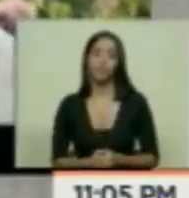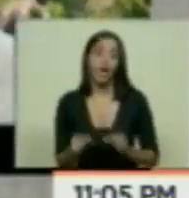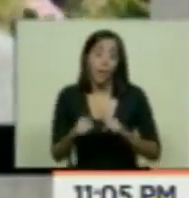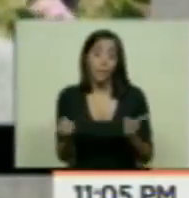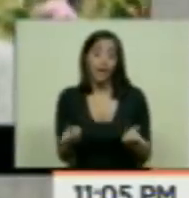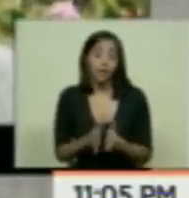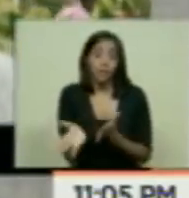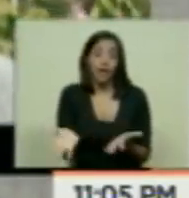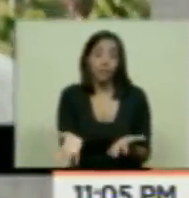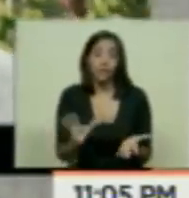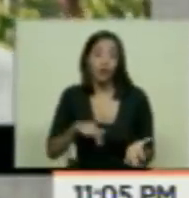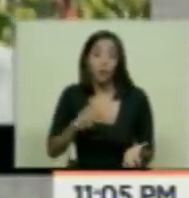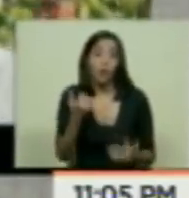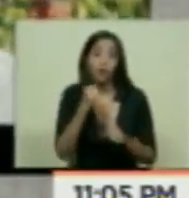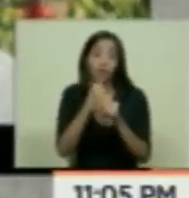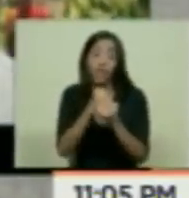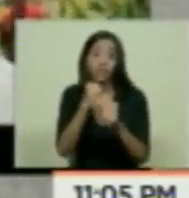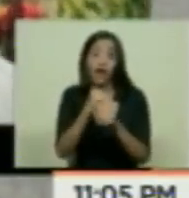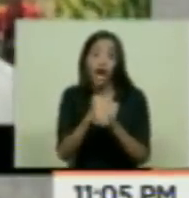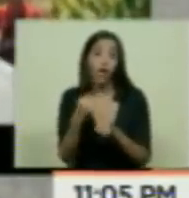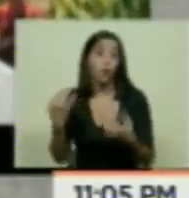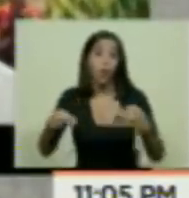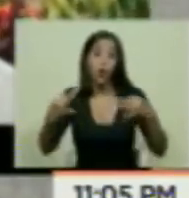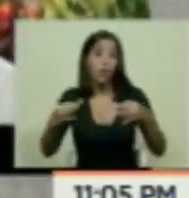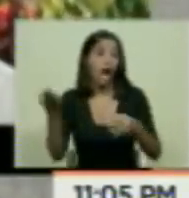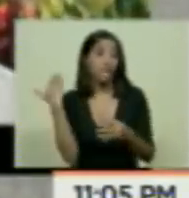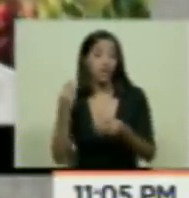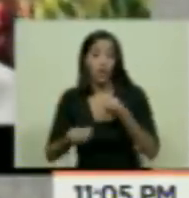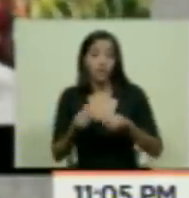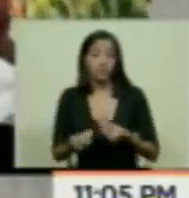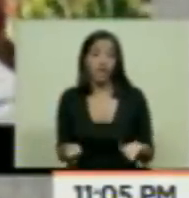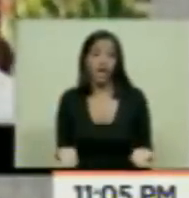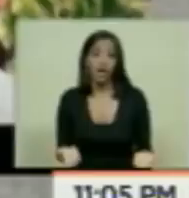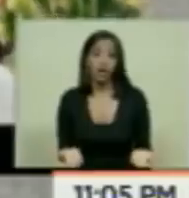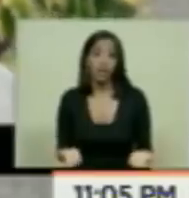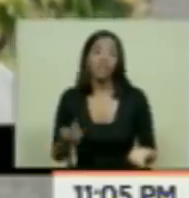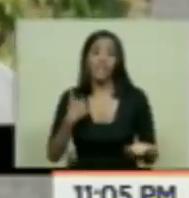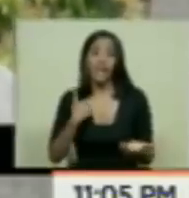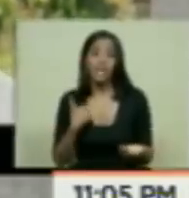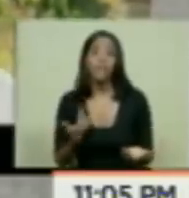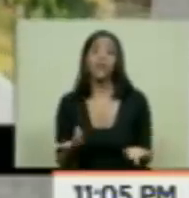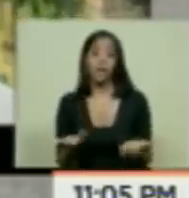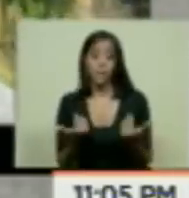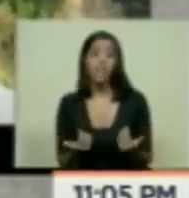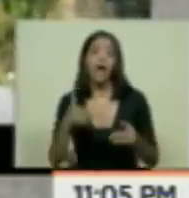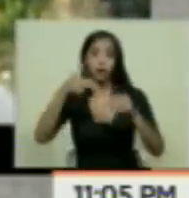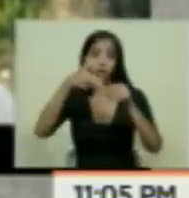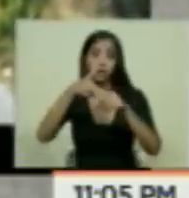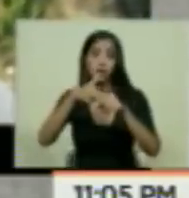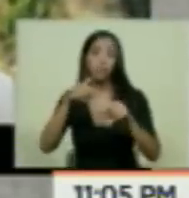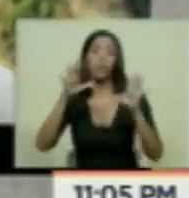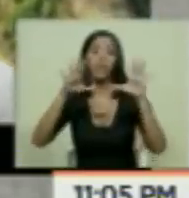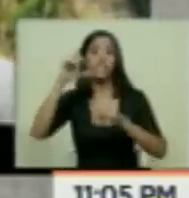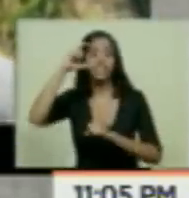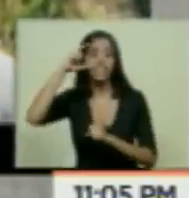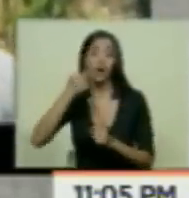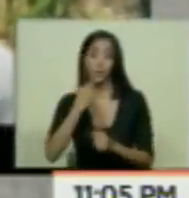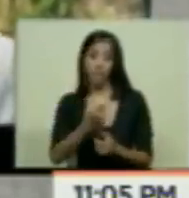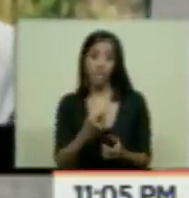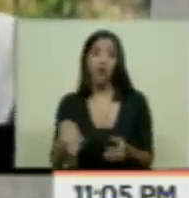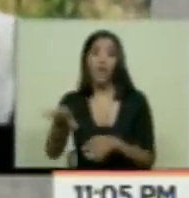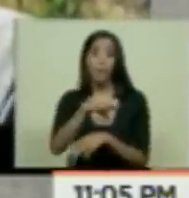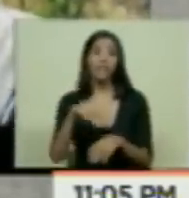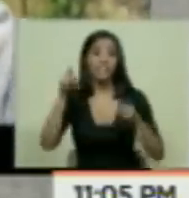no puedo salir a trabajar como normalmente lo hacía, hermano. Y si a mí me restablecen el cupo de combustible por 15 días, como me lo dijeron en la Plaza de